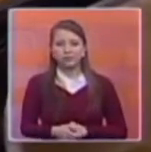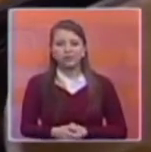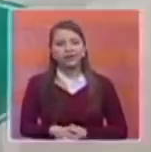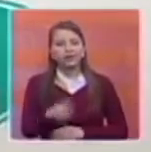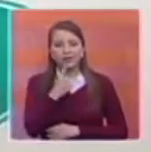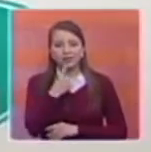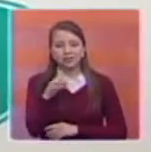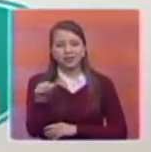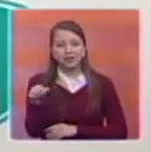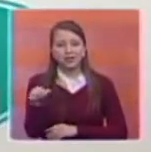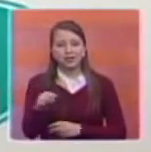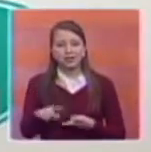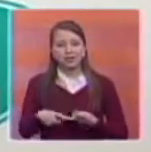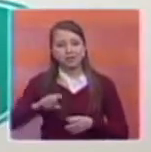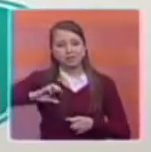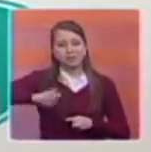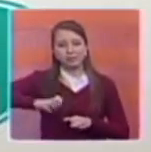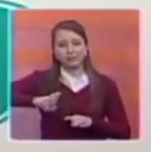Sal y pimienta.